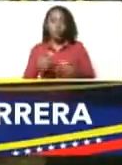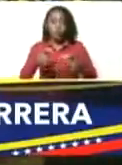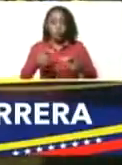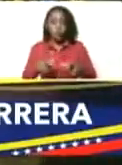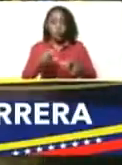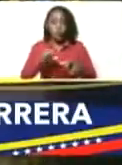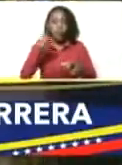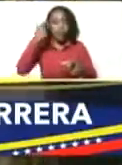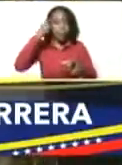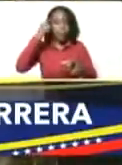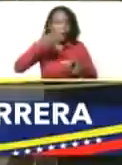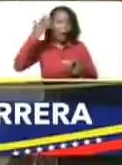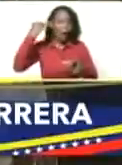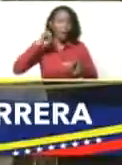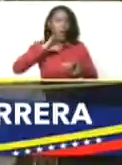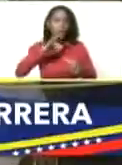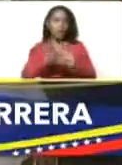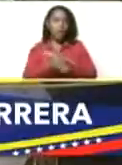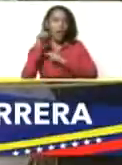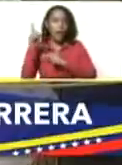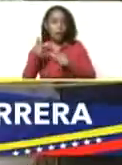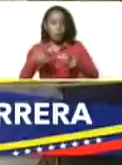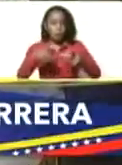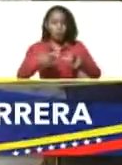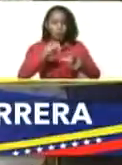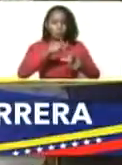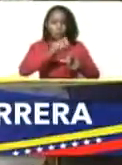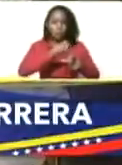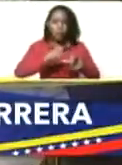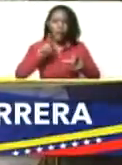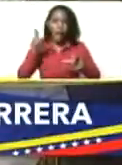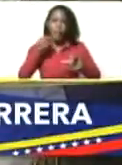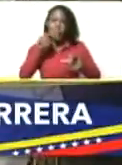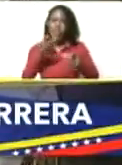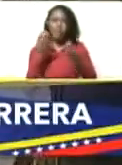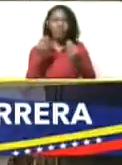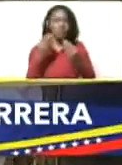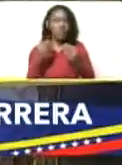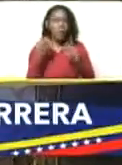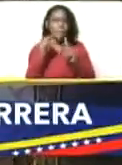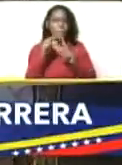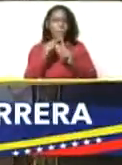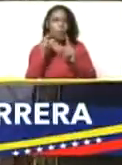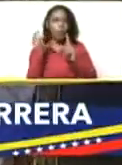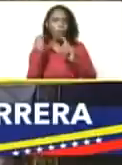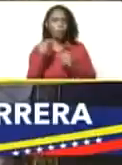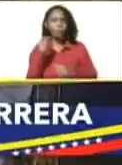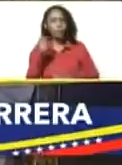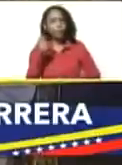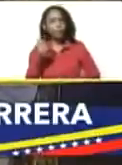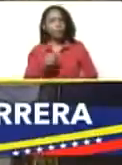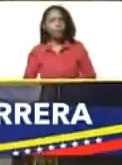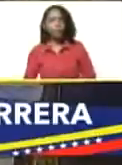¿se recuerdan? Esos taquitos en los que decía tanto en pocas palabras.